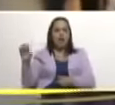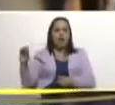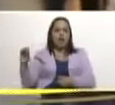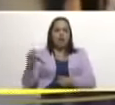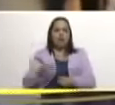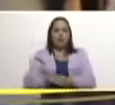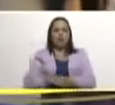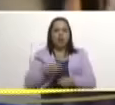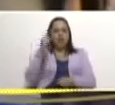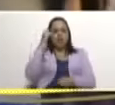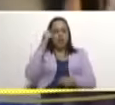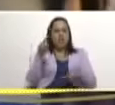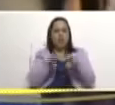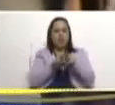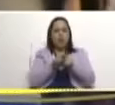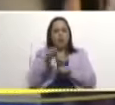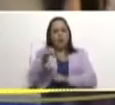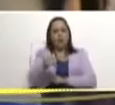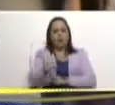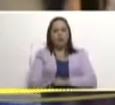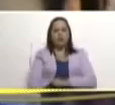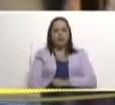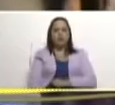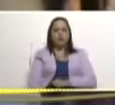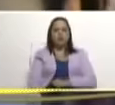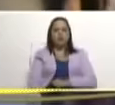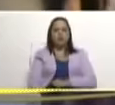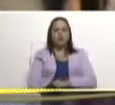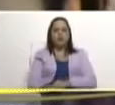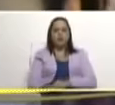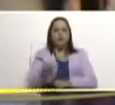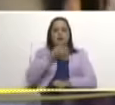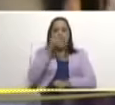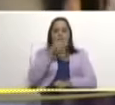un día como hoy, una tarde como hoy,